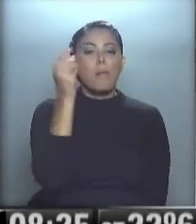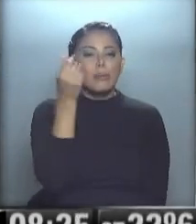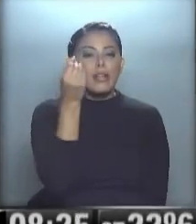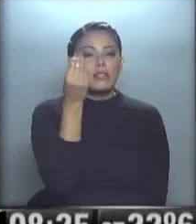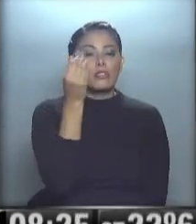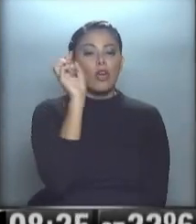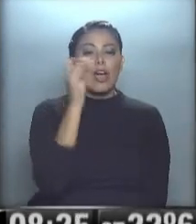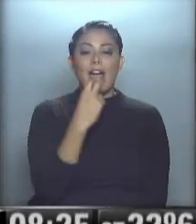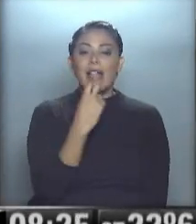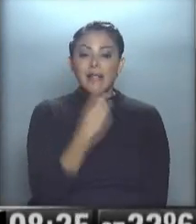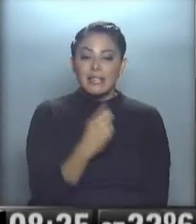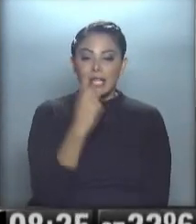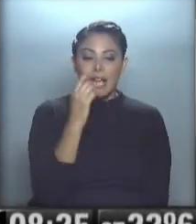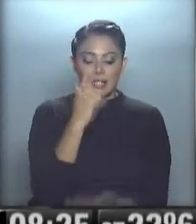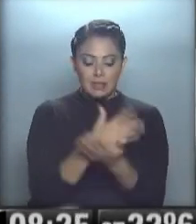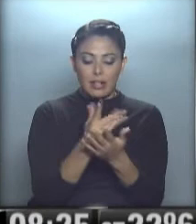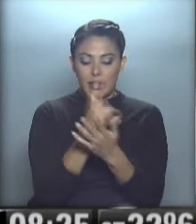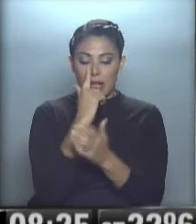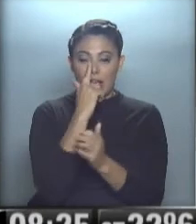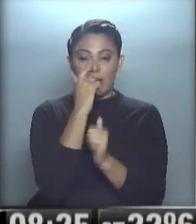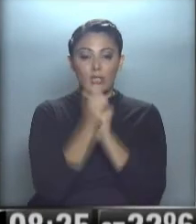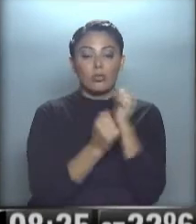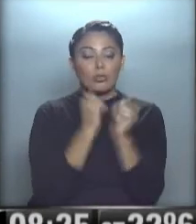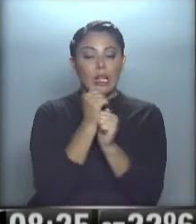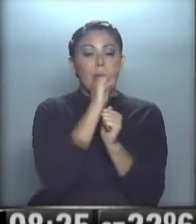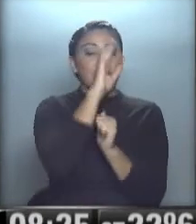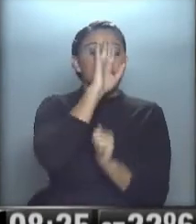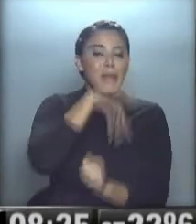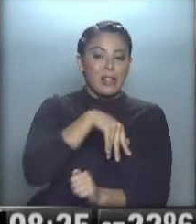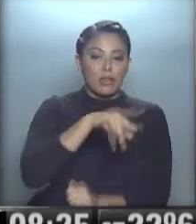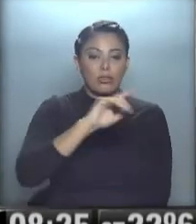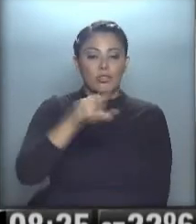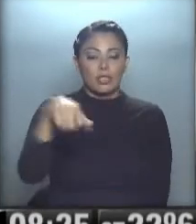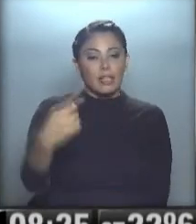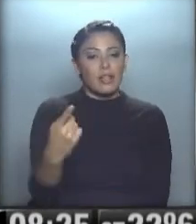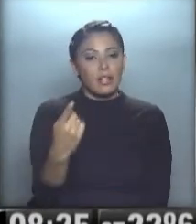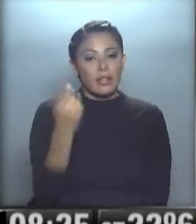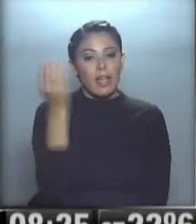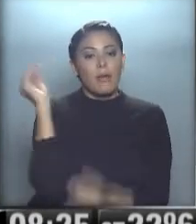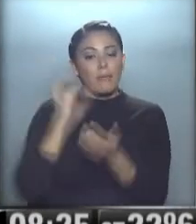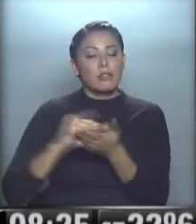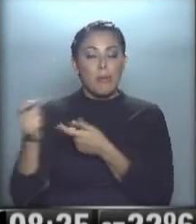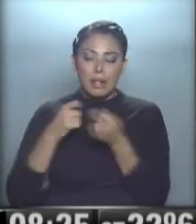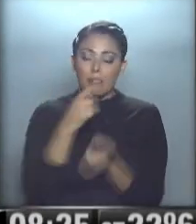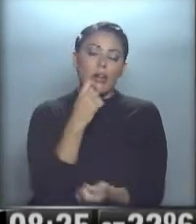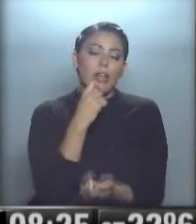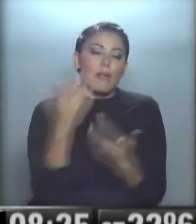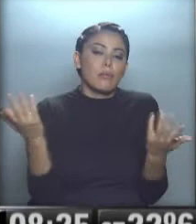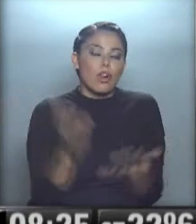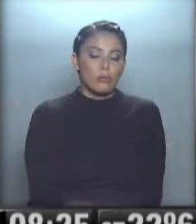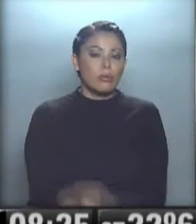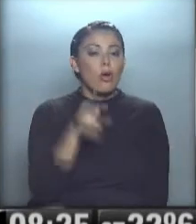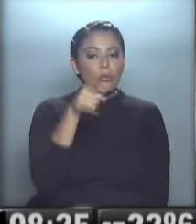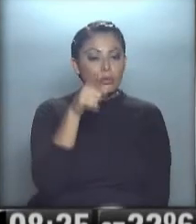para sectores industriales es sustancialmente inferior respecto al precio de mercado. Ejemplo,